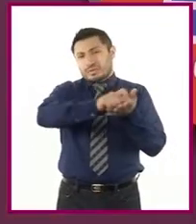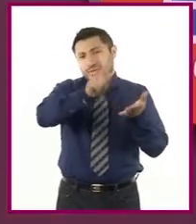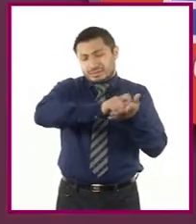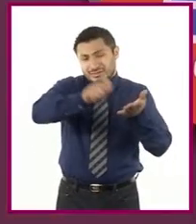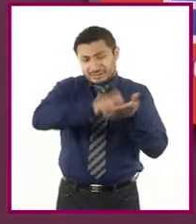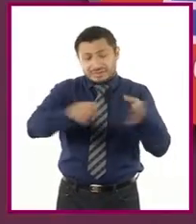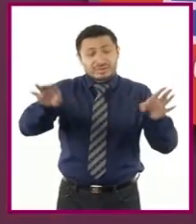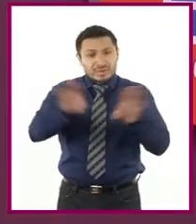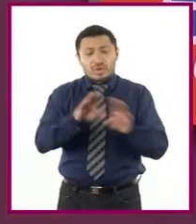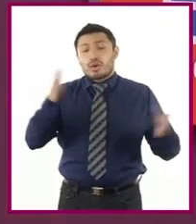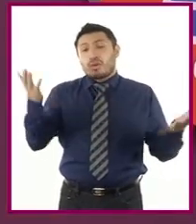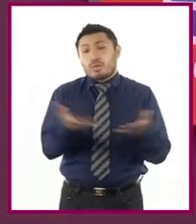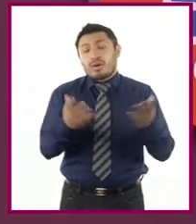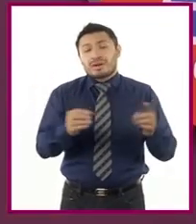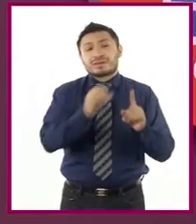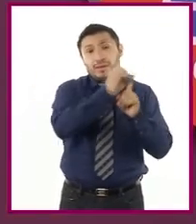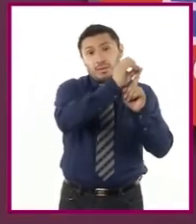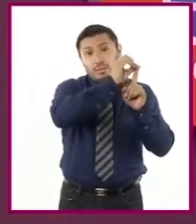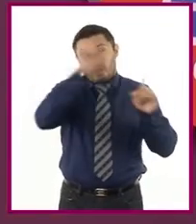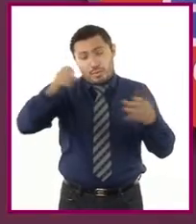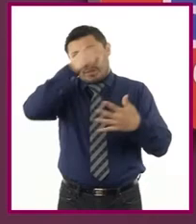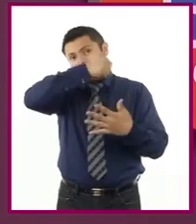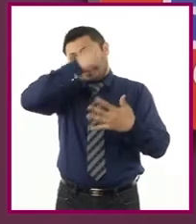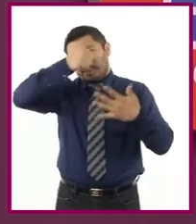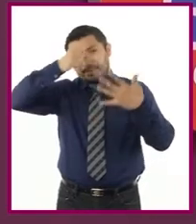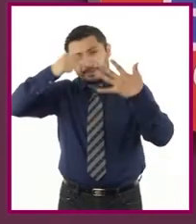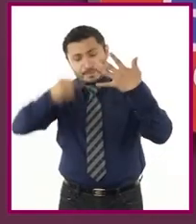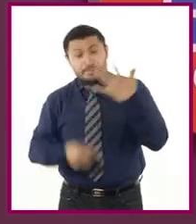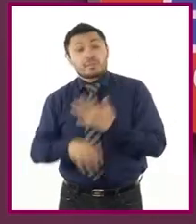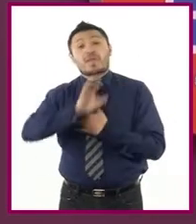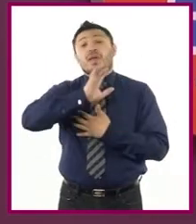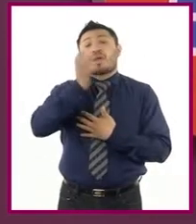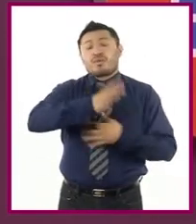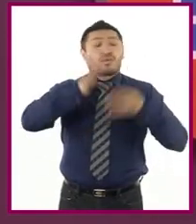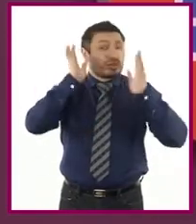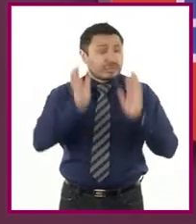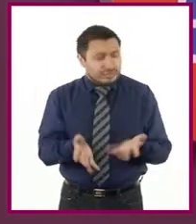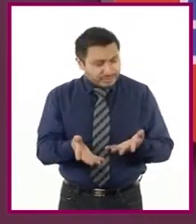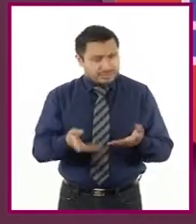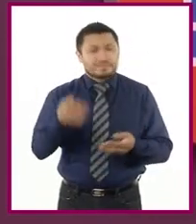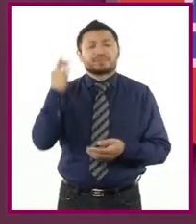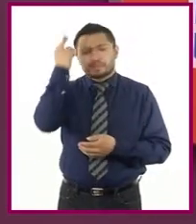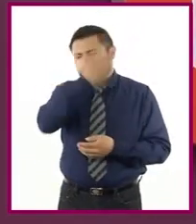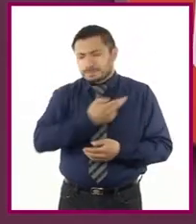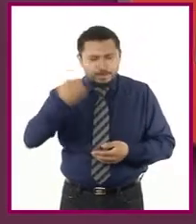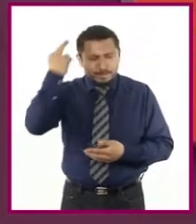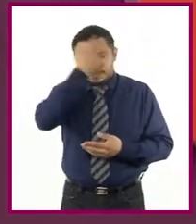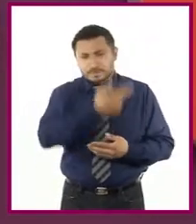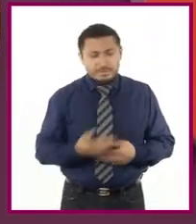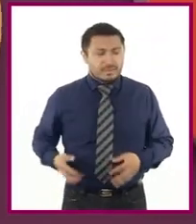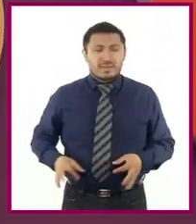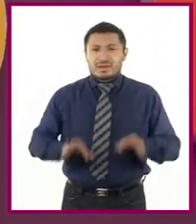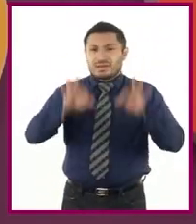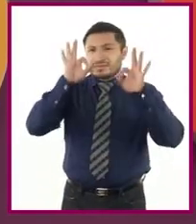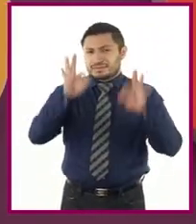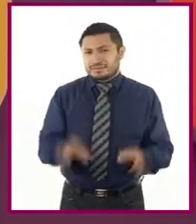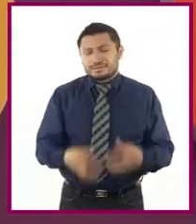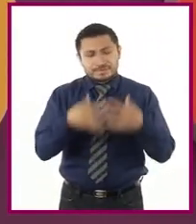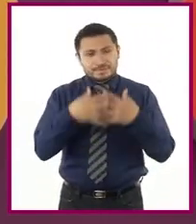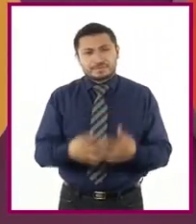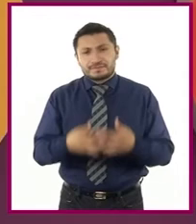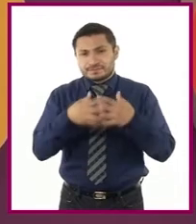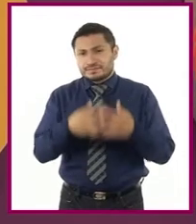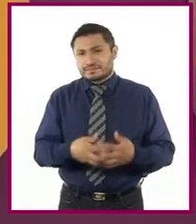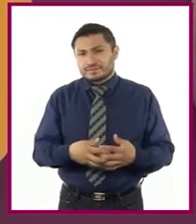paso a paso y cuando ya esté ejecutando, nos ayudará a analizarlo de forma sistemática